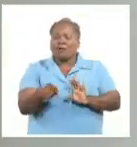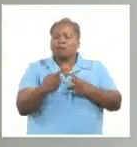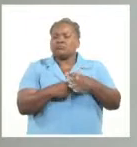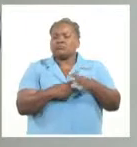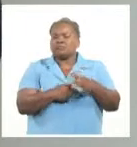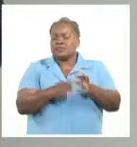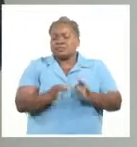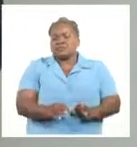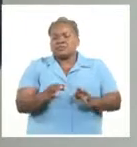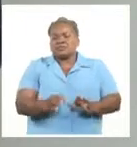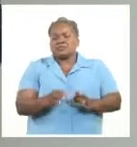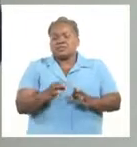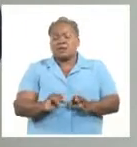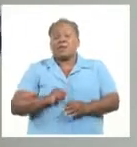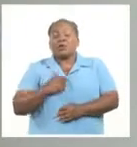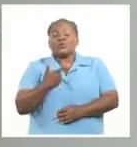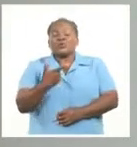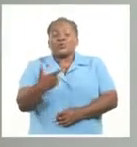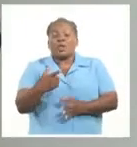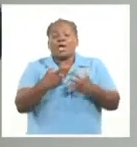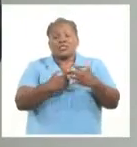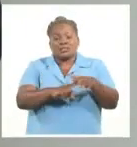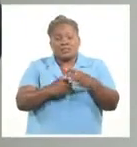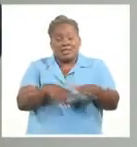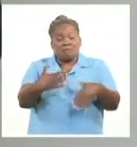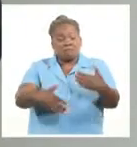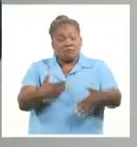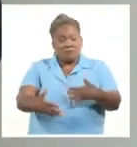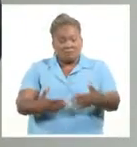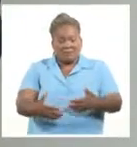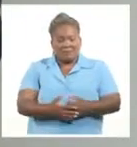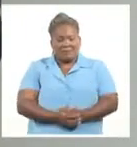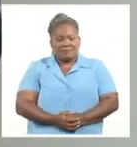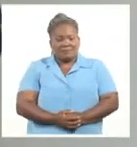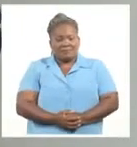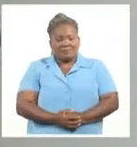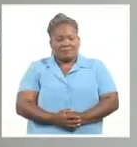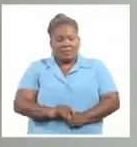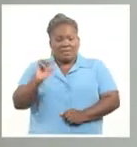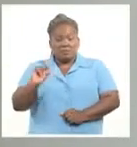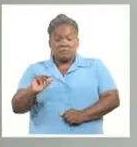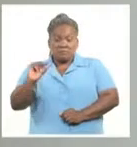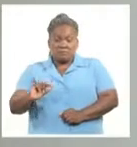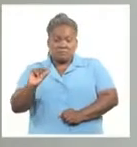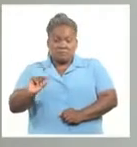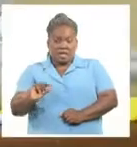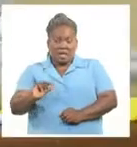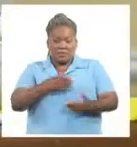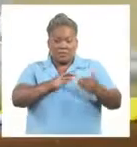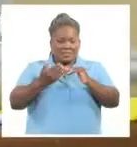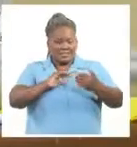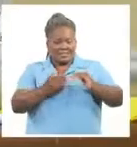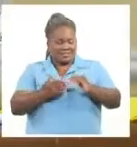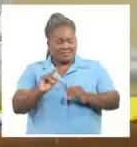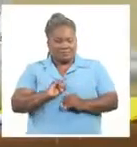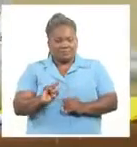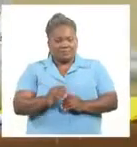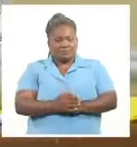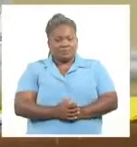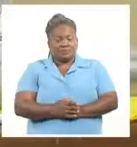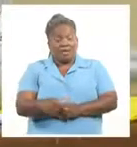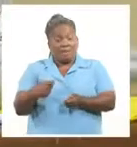más a una cultura de la solución de los conflictos, menos a una cultura del litigio. En materia